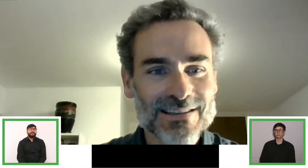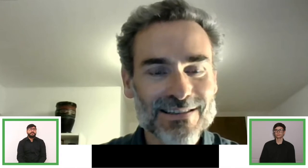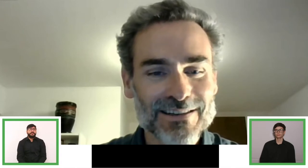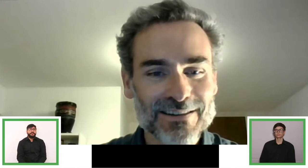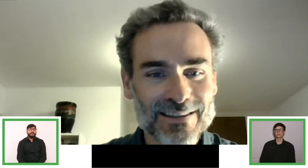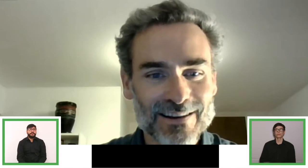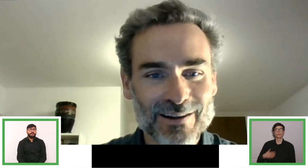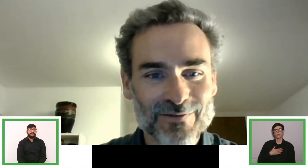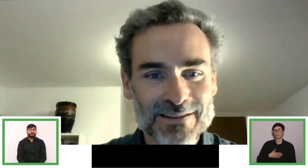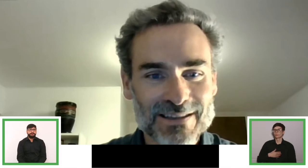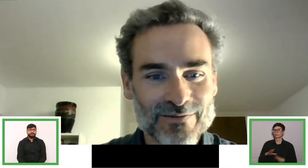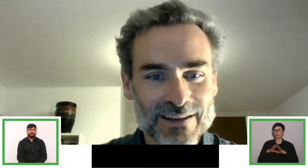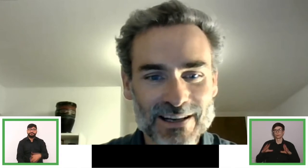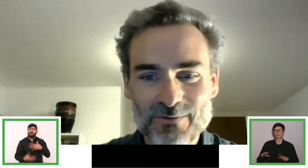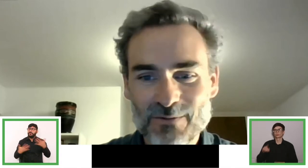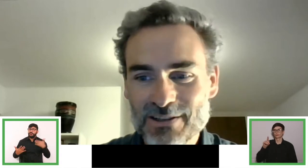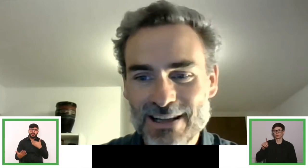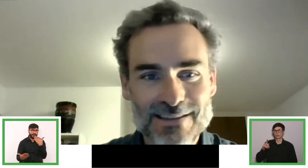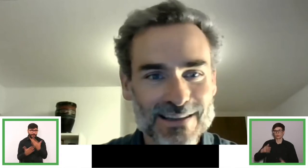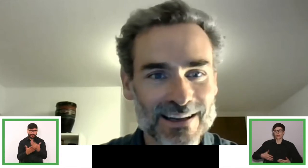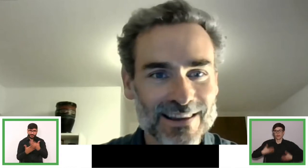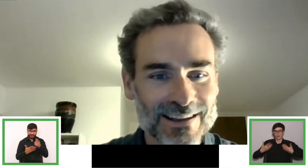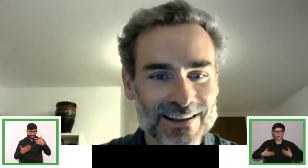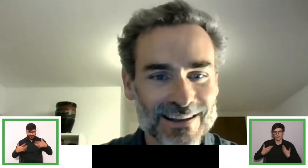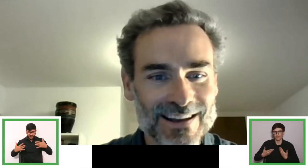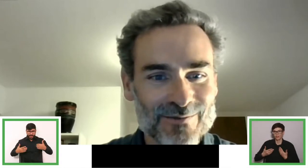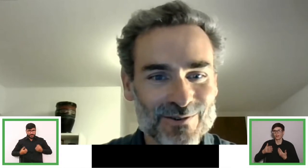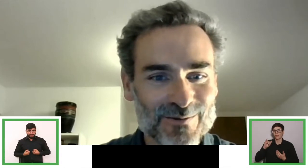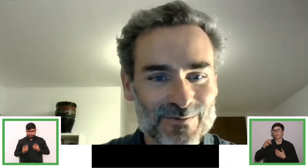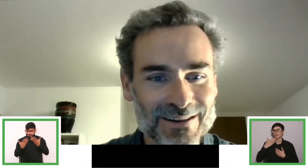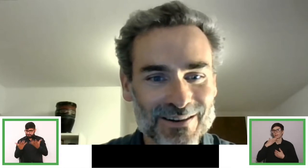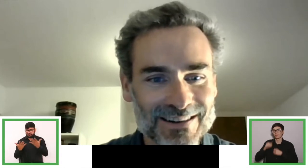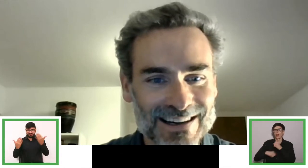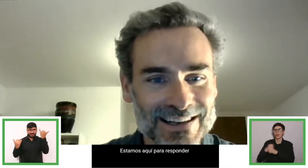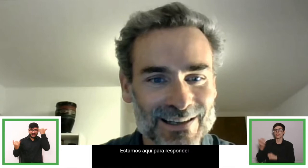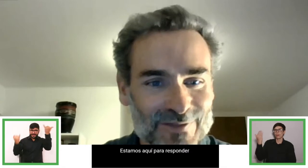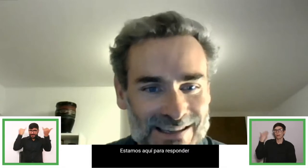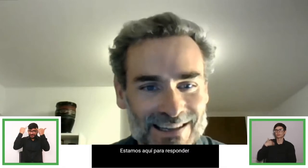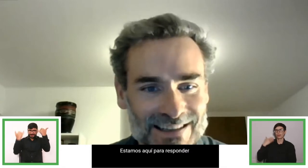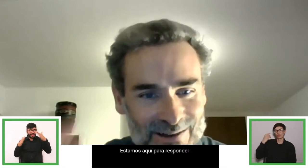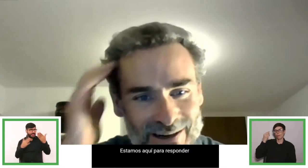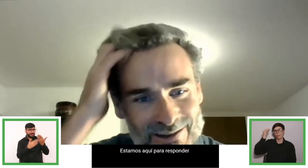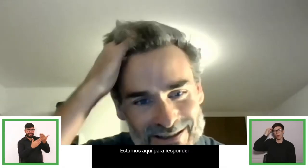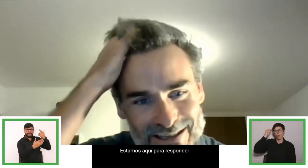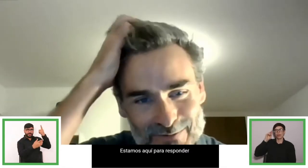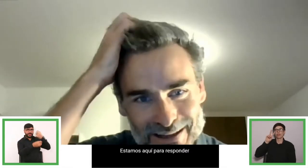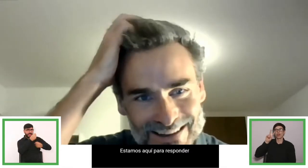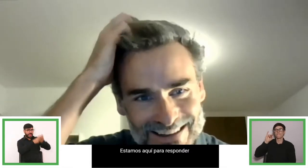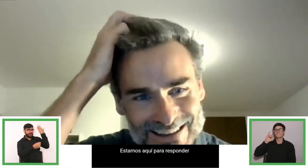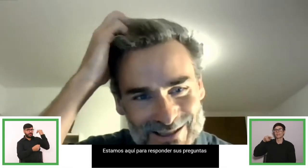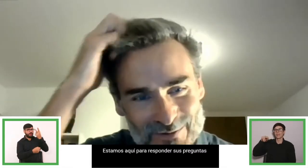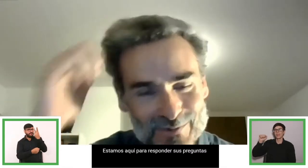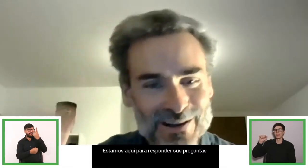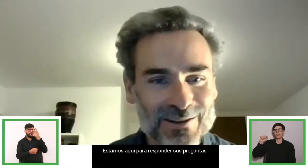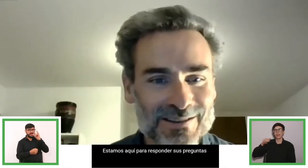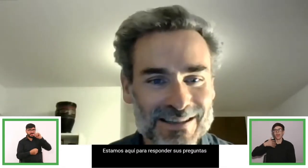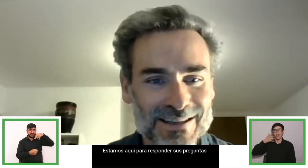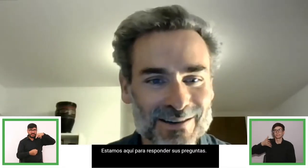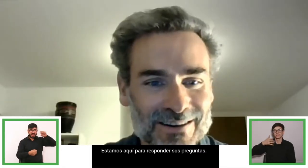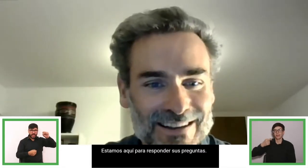Me encanta su energía y en este punto del año pasado la conferencia en Viena estábamos bailando